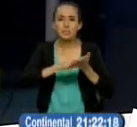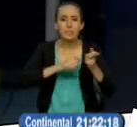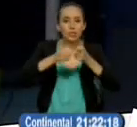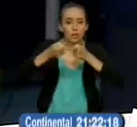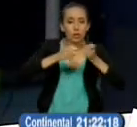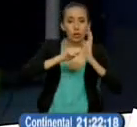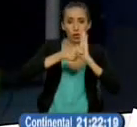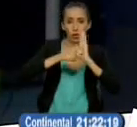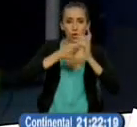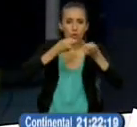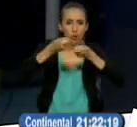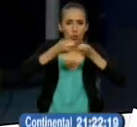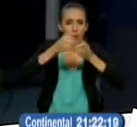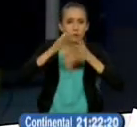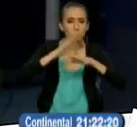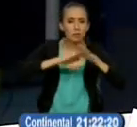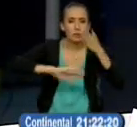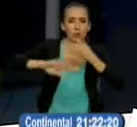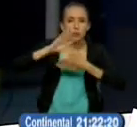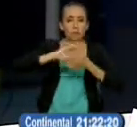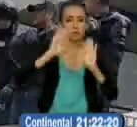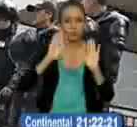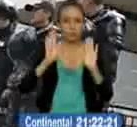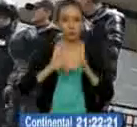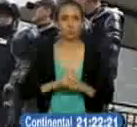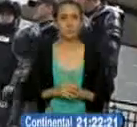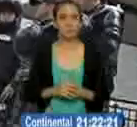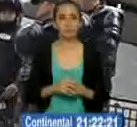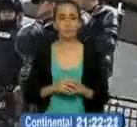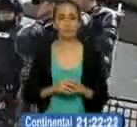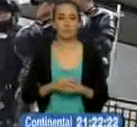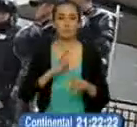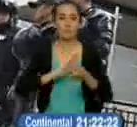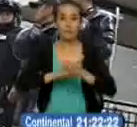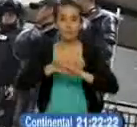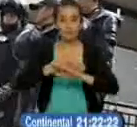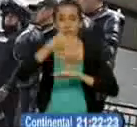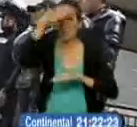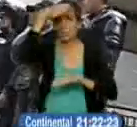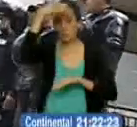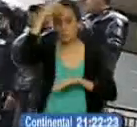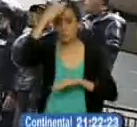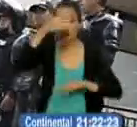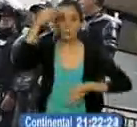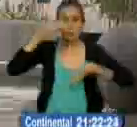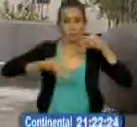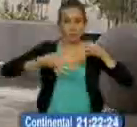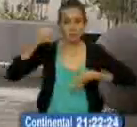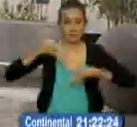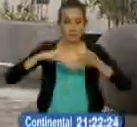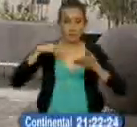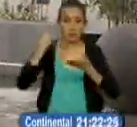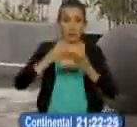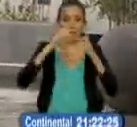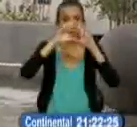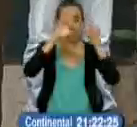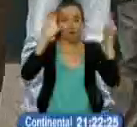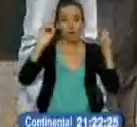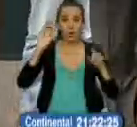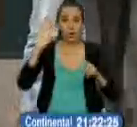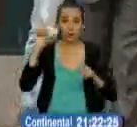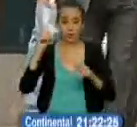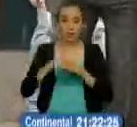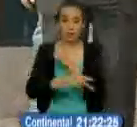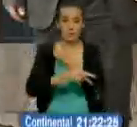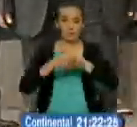un instrumento de persecución en su contra. Fue luego de rendir su versión en la Fiscalía sobre Odebrecht y el bloque petrolero Singe que